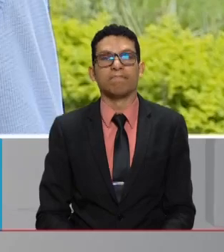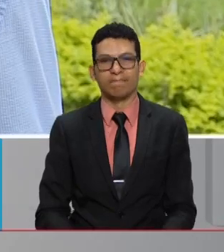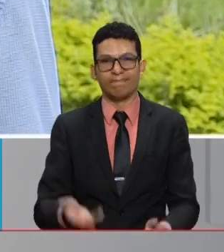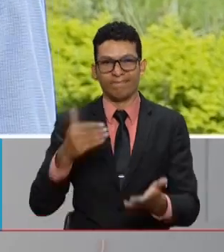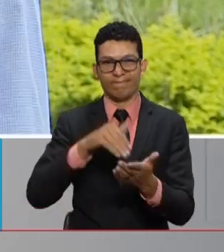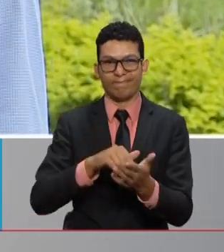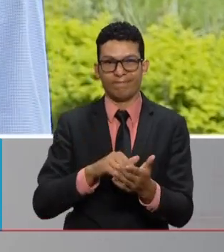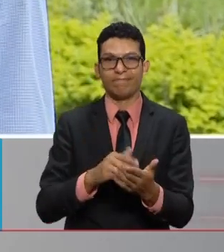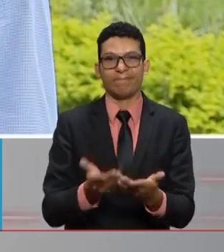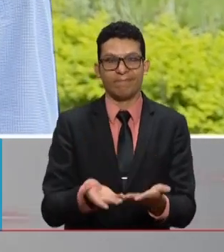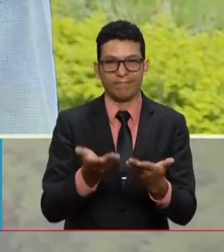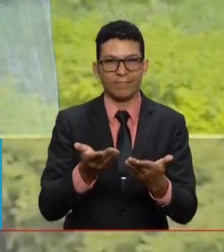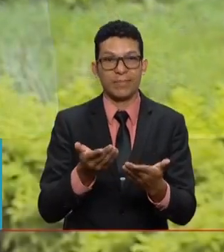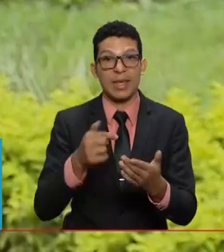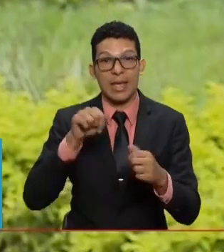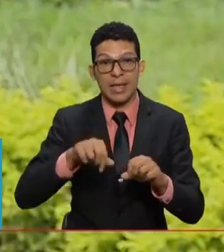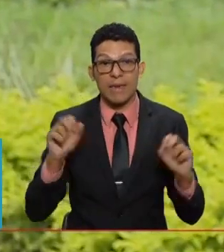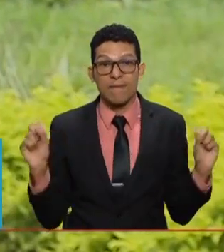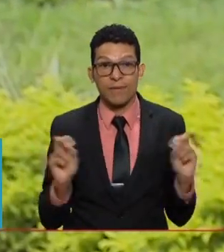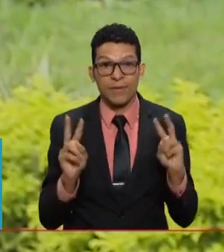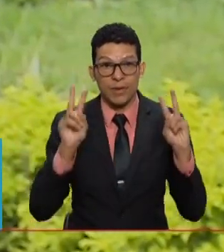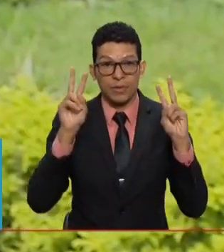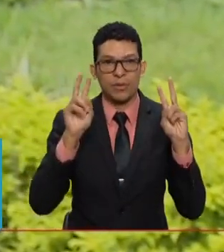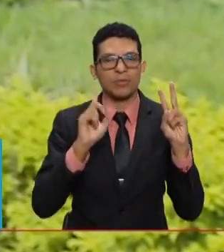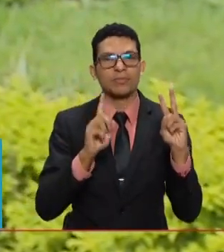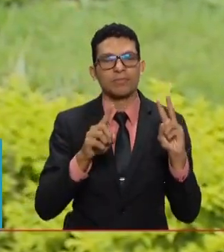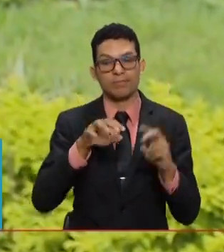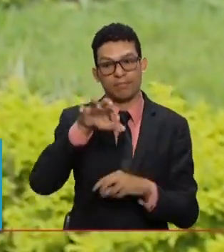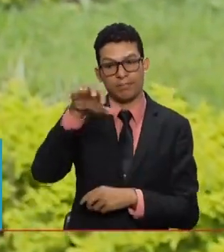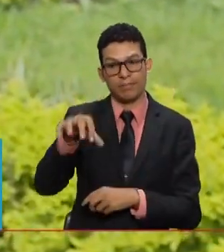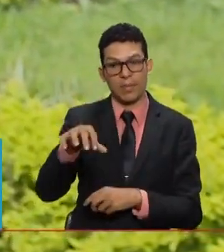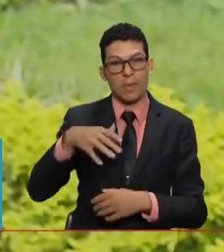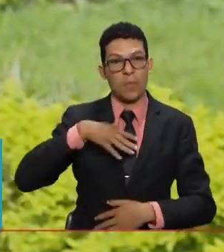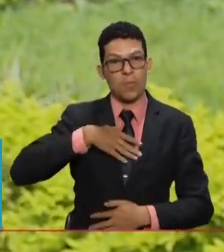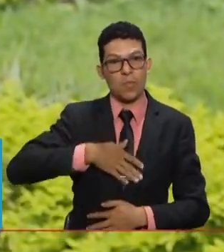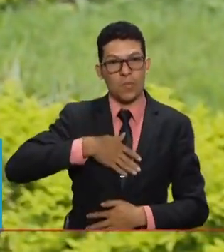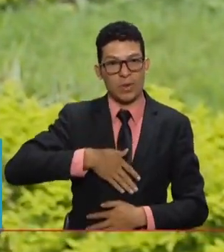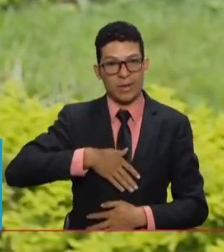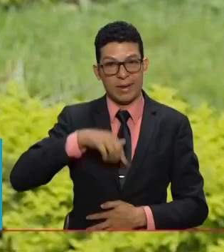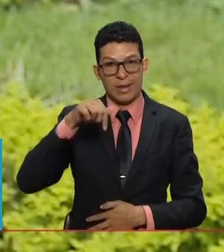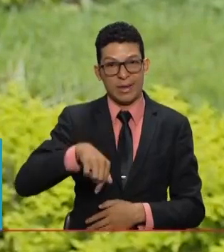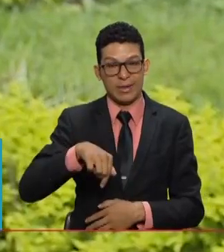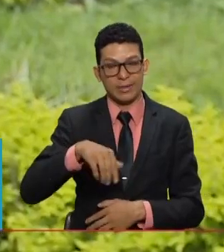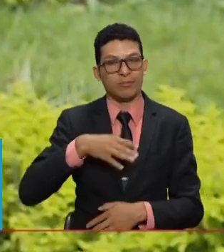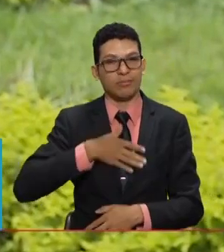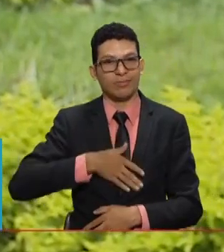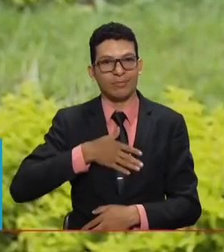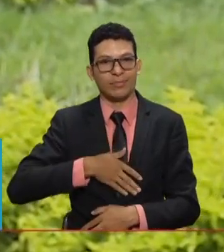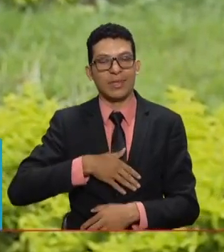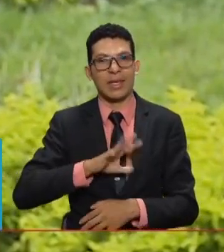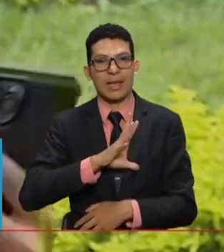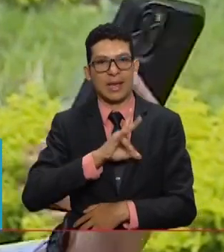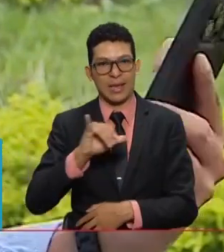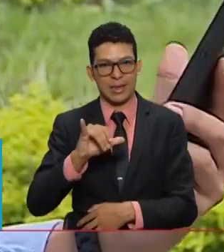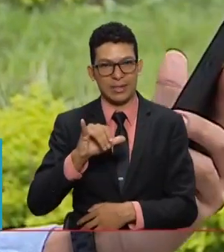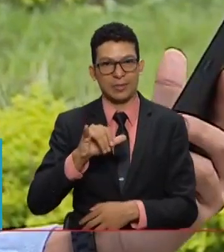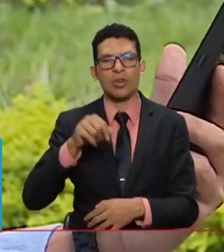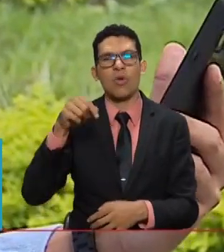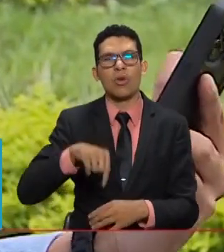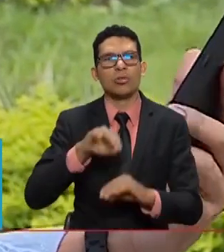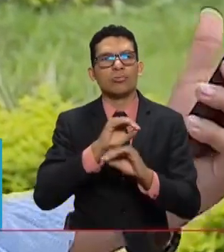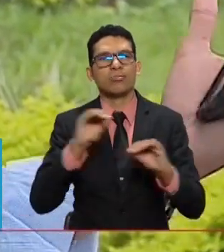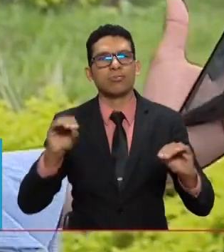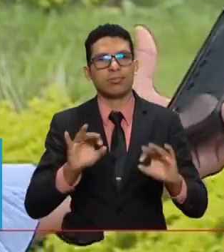Nuevamente con ustedes, estamos en directo efectivamente desde la estación Simón Bolívar, aquí sobre la avenida Simón Bolívar de la ciudad de Cali. Hoy se está